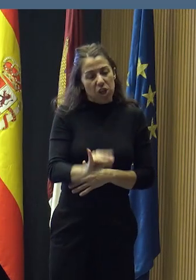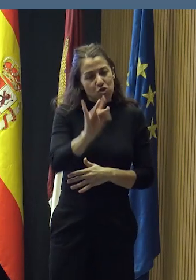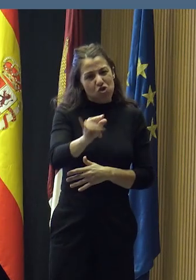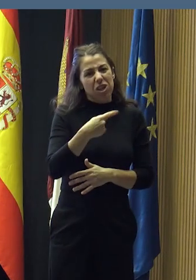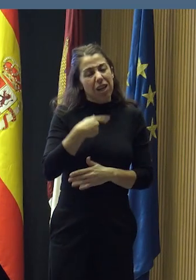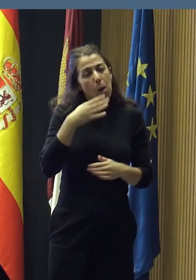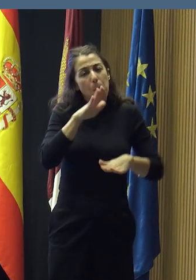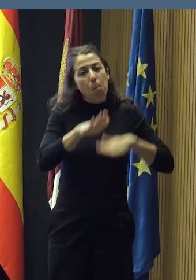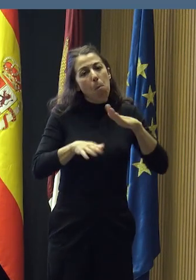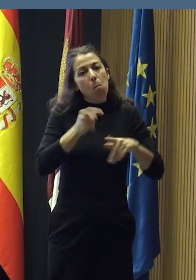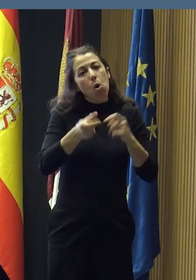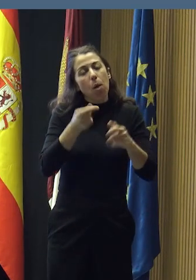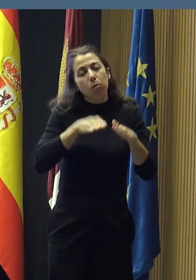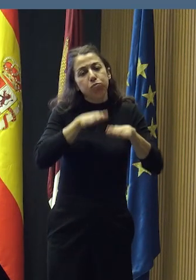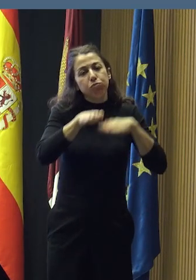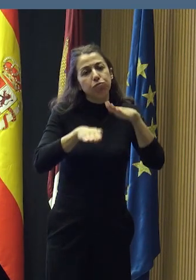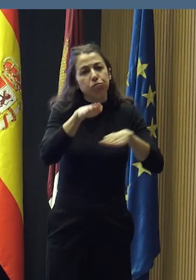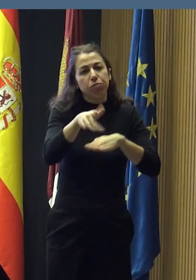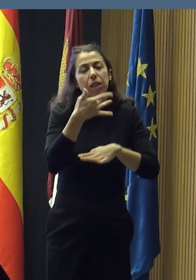de que poco a poco iremos avanzando,